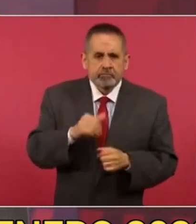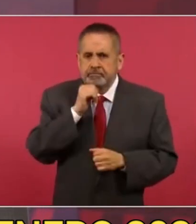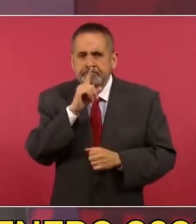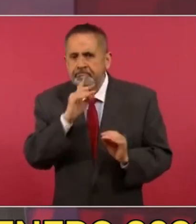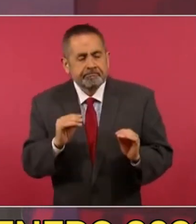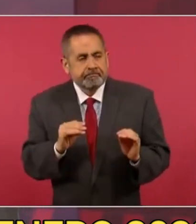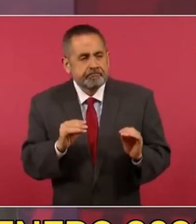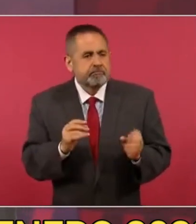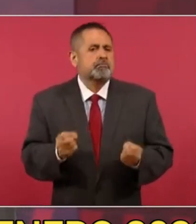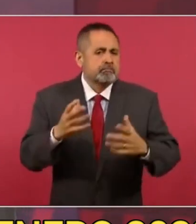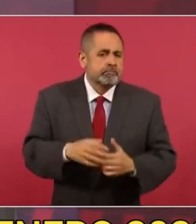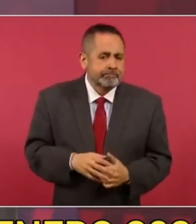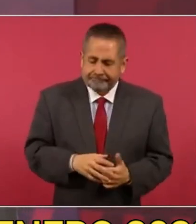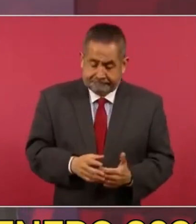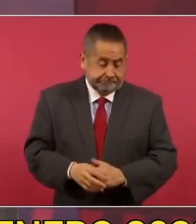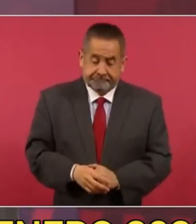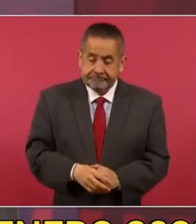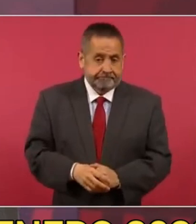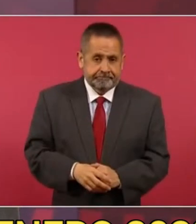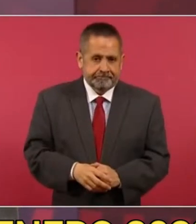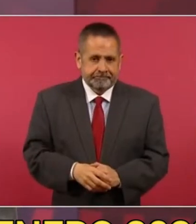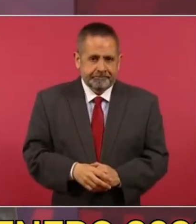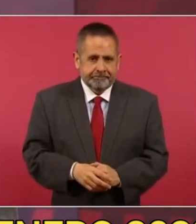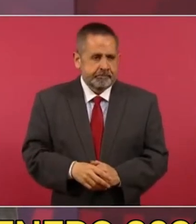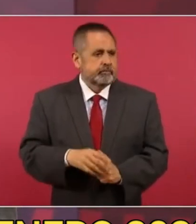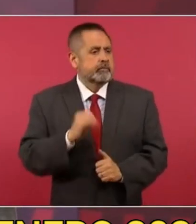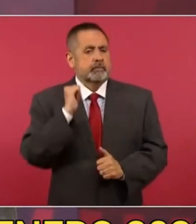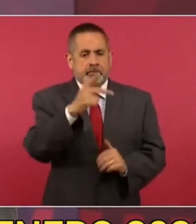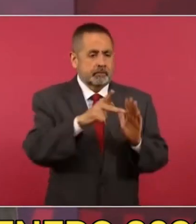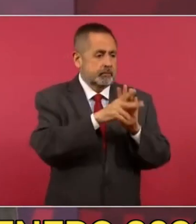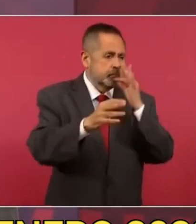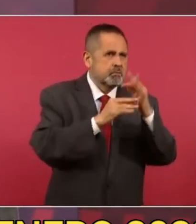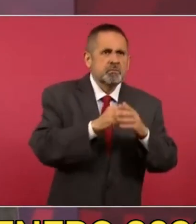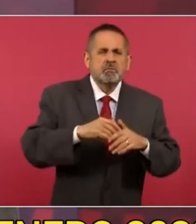Vean cuántas. Y si hay alguna denuncia